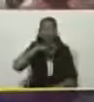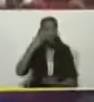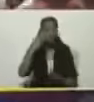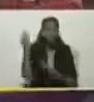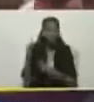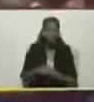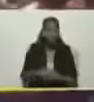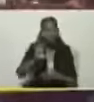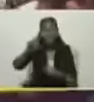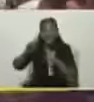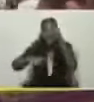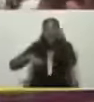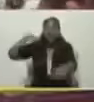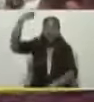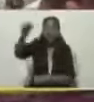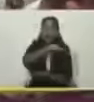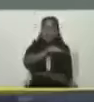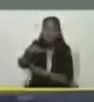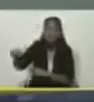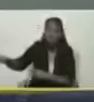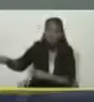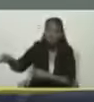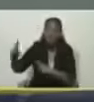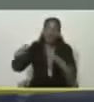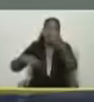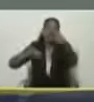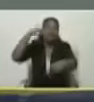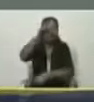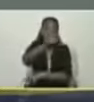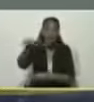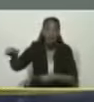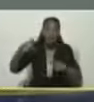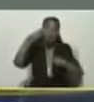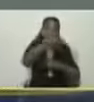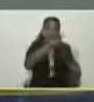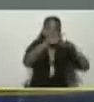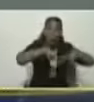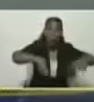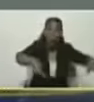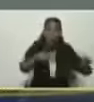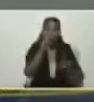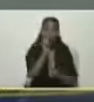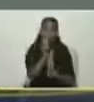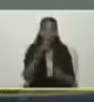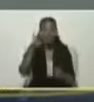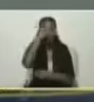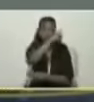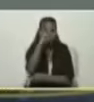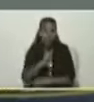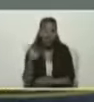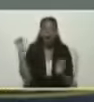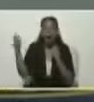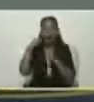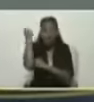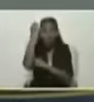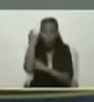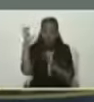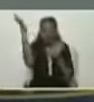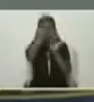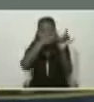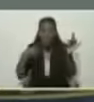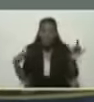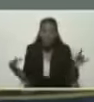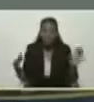Y la próxima semana estará inaugurándose Zulia, Apure,